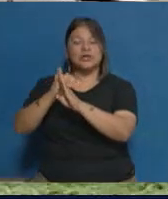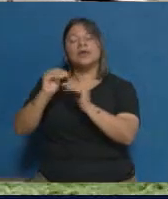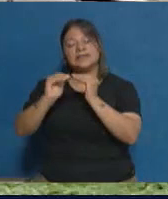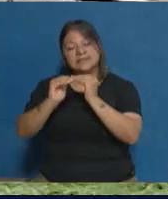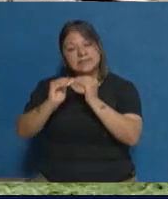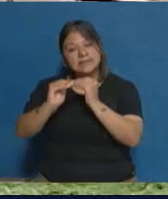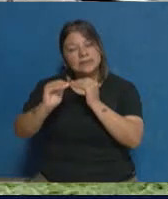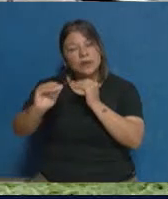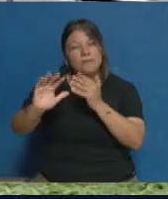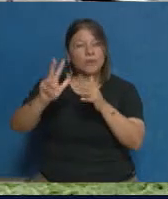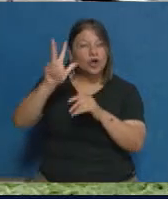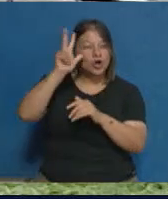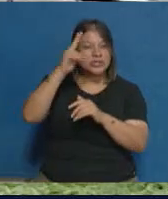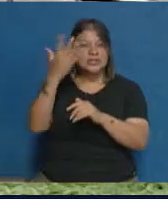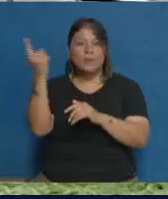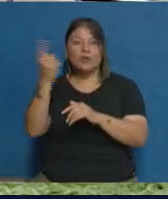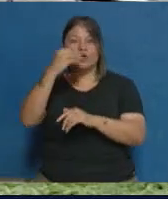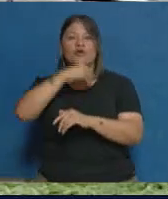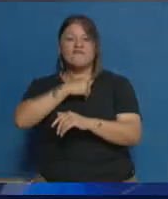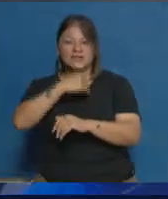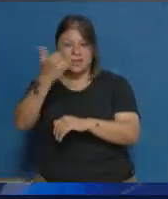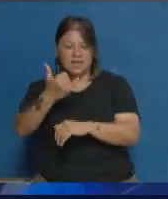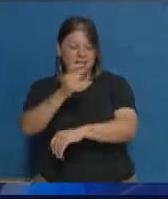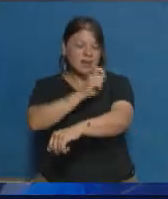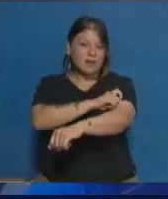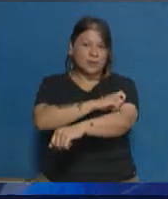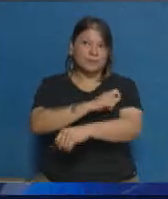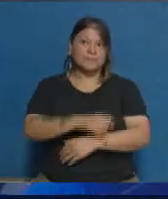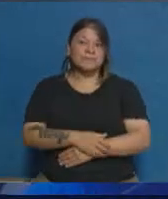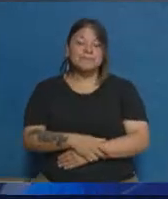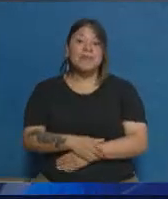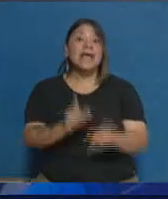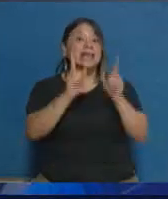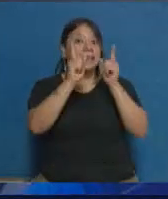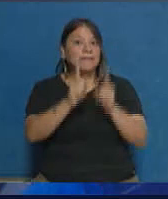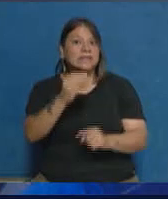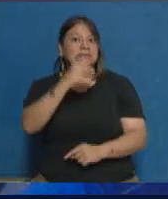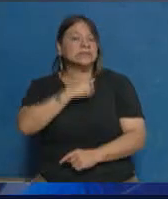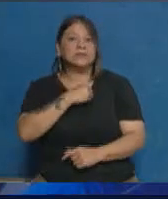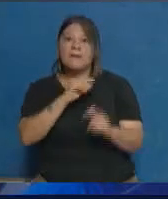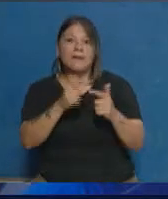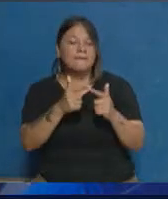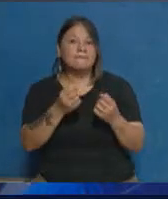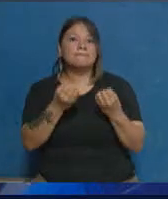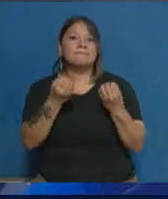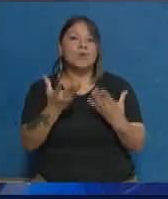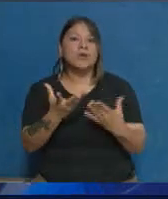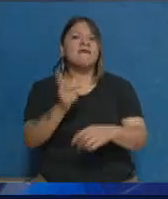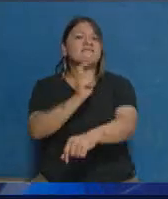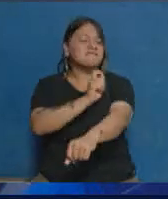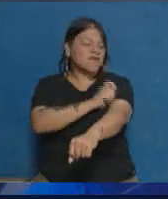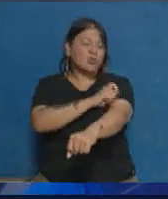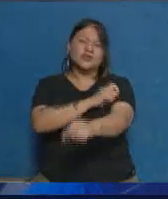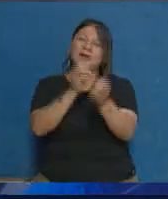estabilizó en 85 puntos. Bueno, también había una desconfianza, digo, fundada en que cuando empezaron con la vacunación